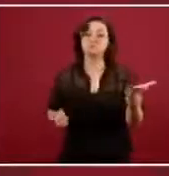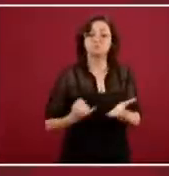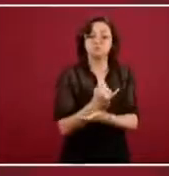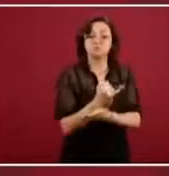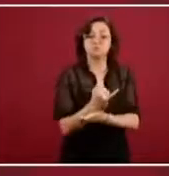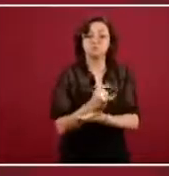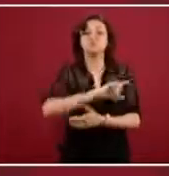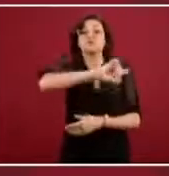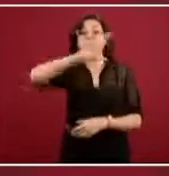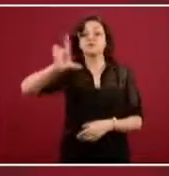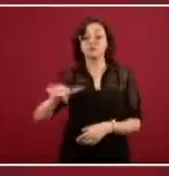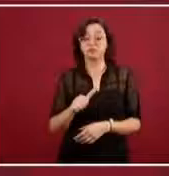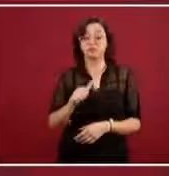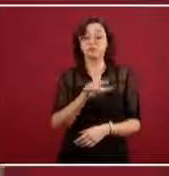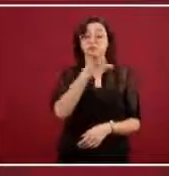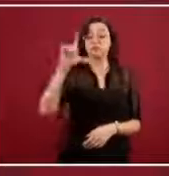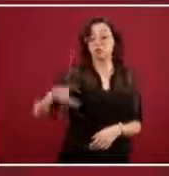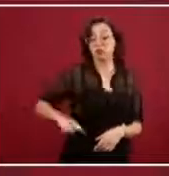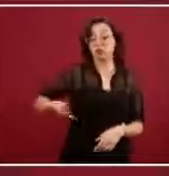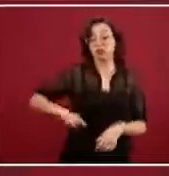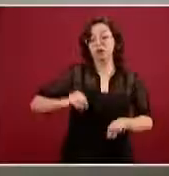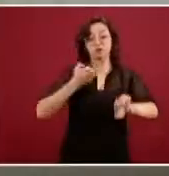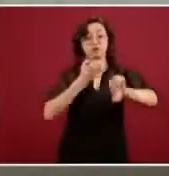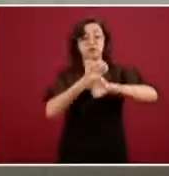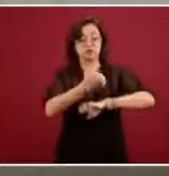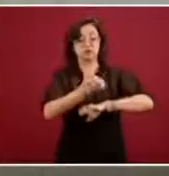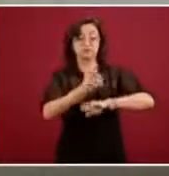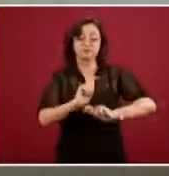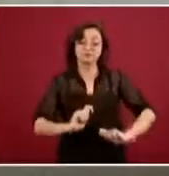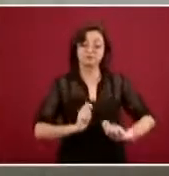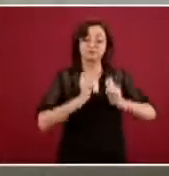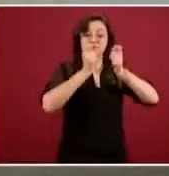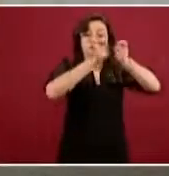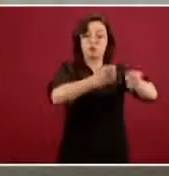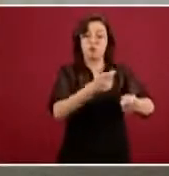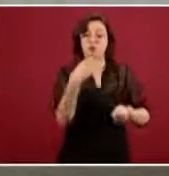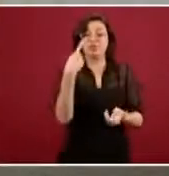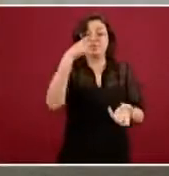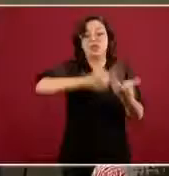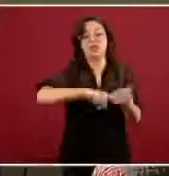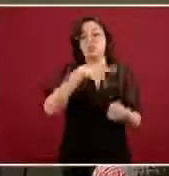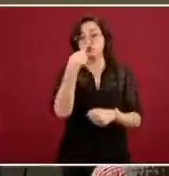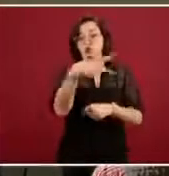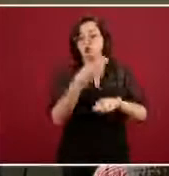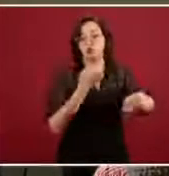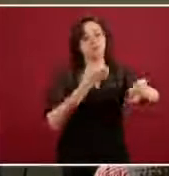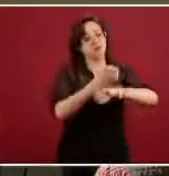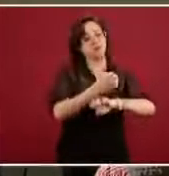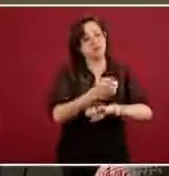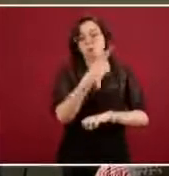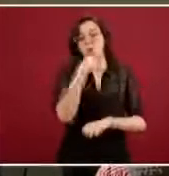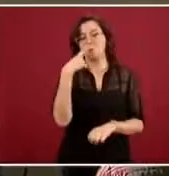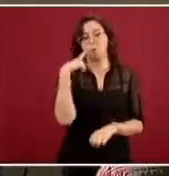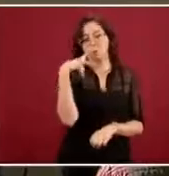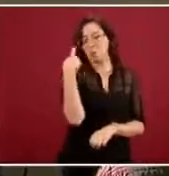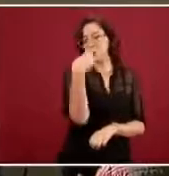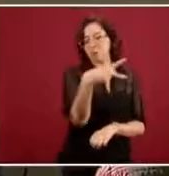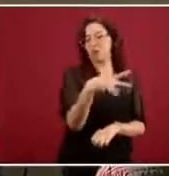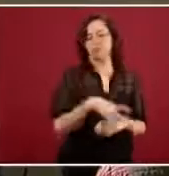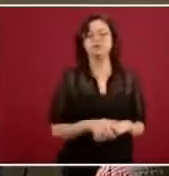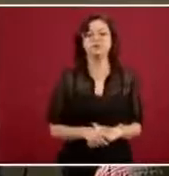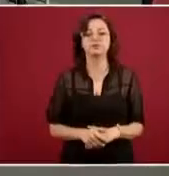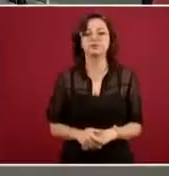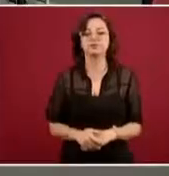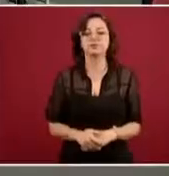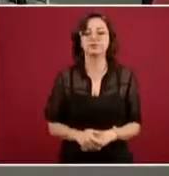gobiernos estatales tienen responsabilidad en su territorio. Gracias. Ustedes dos, por favor.